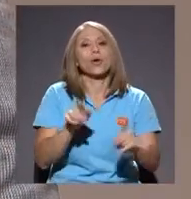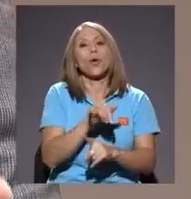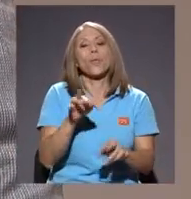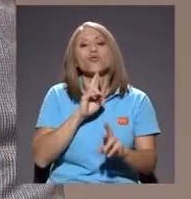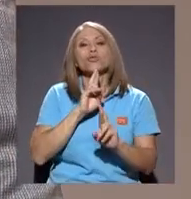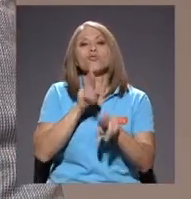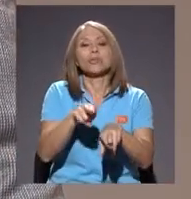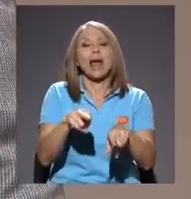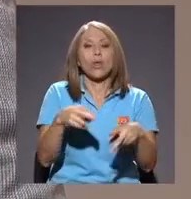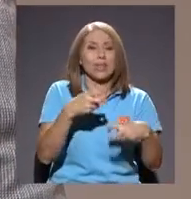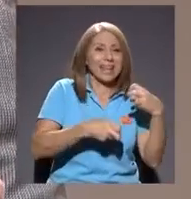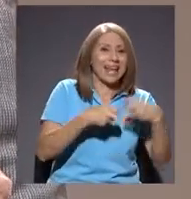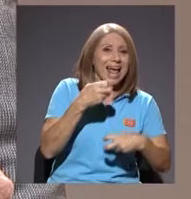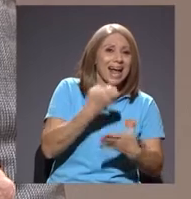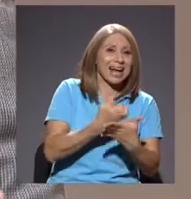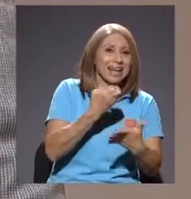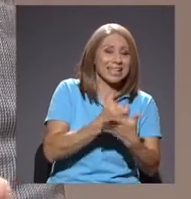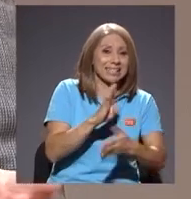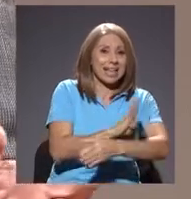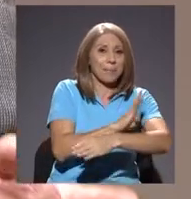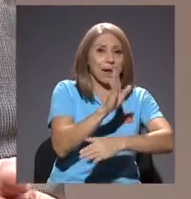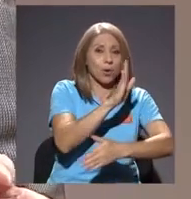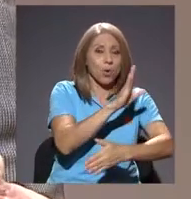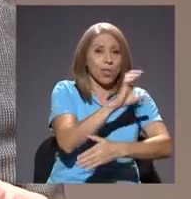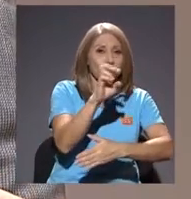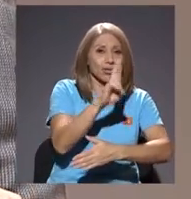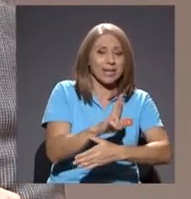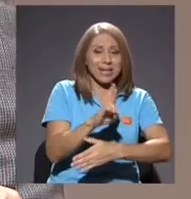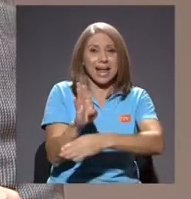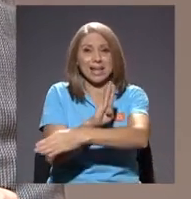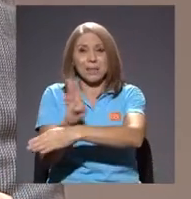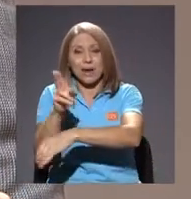tanto en el banco costa rica con el banco nacional